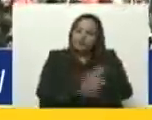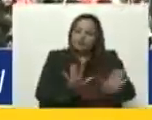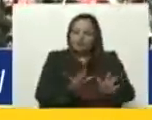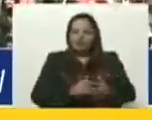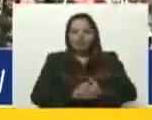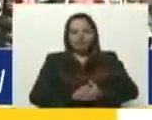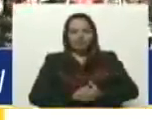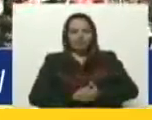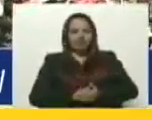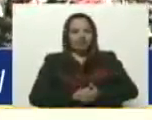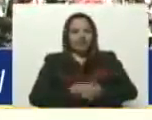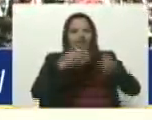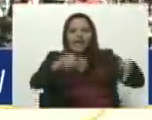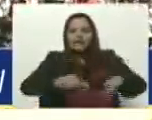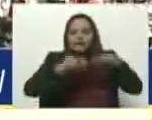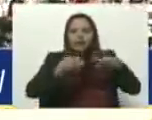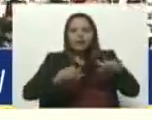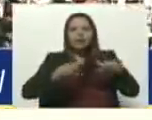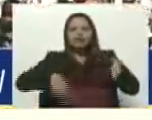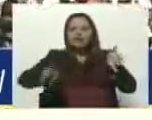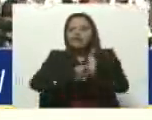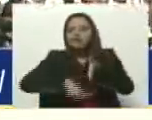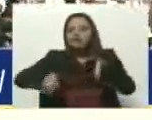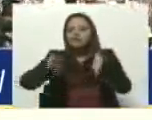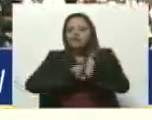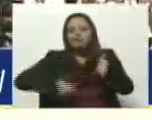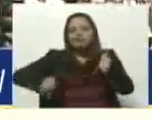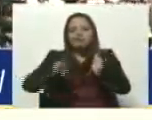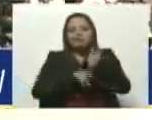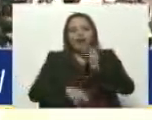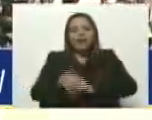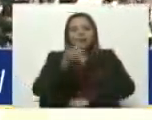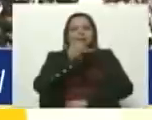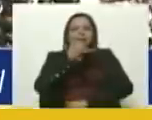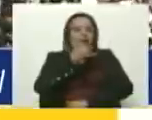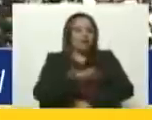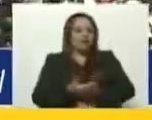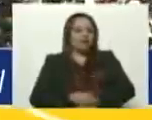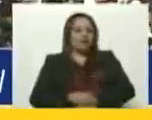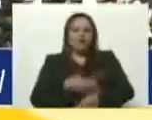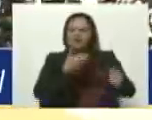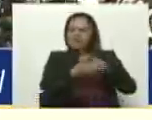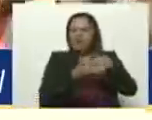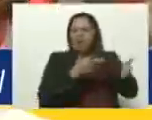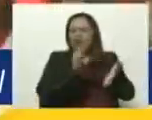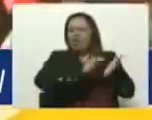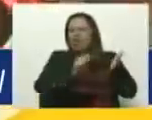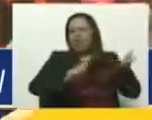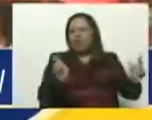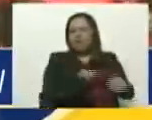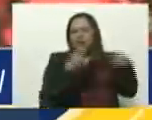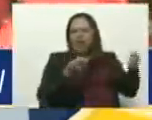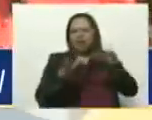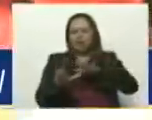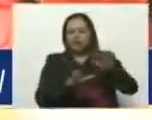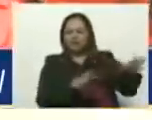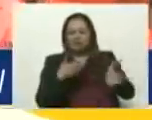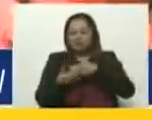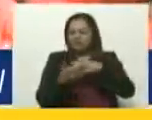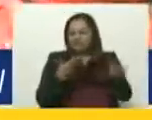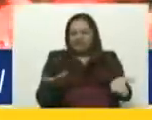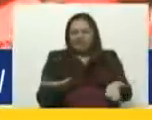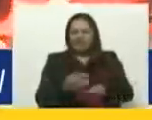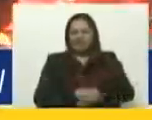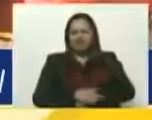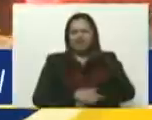comenten siempre el mismo error bueno eso no nosotros no nos va a parar lo que lo que escriba efe en sus titulares no para que nosotros